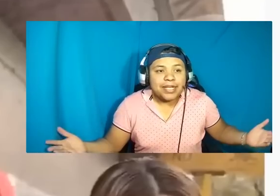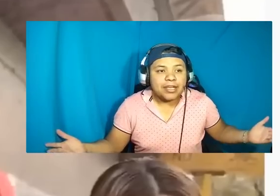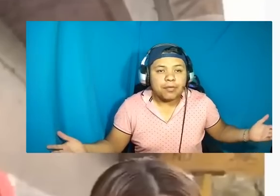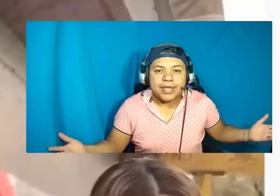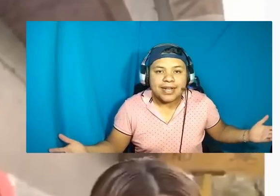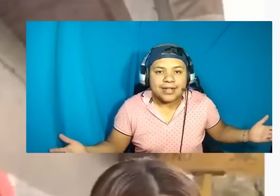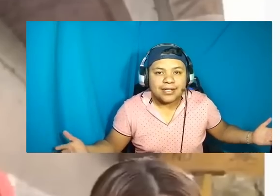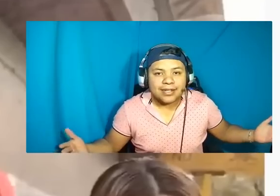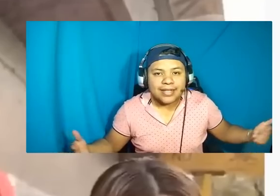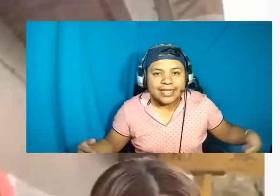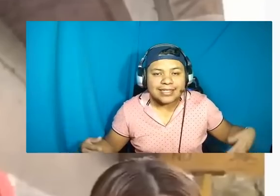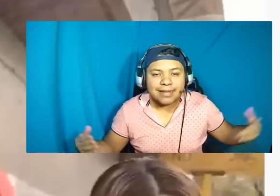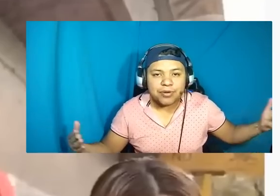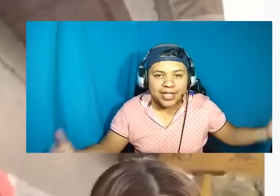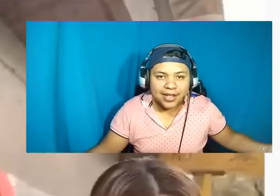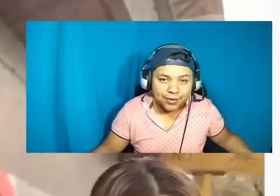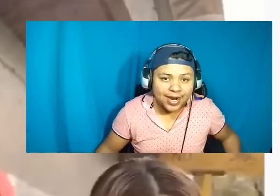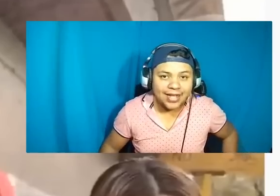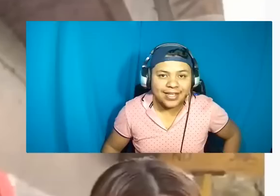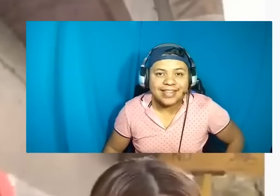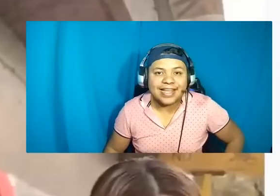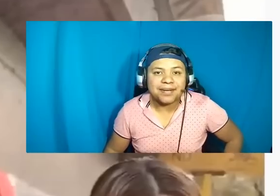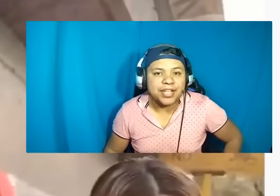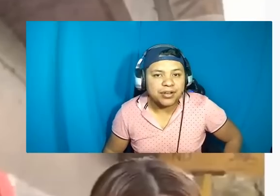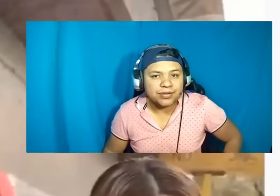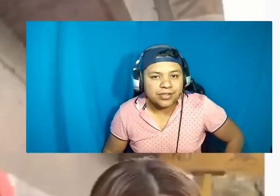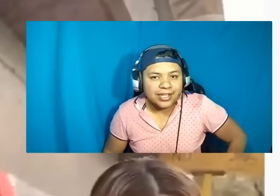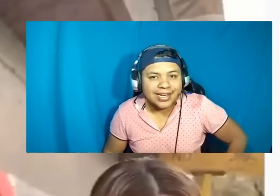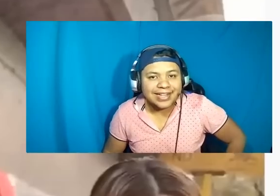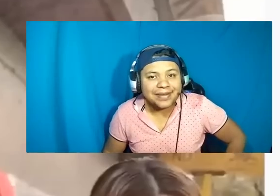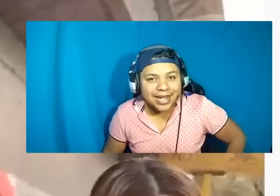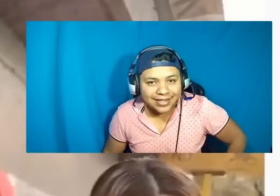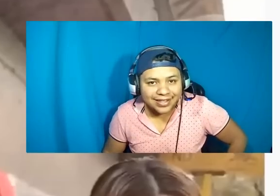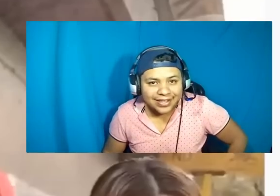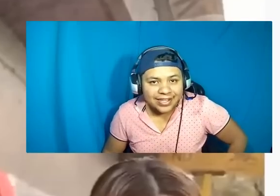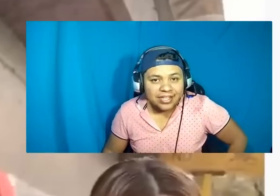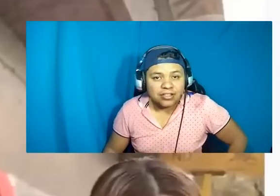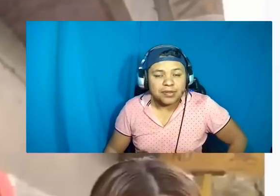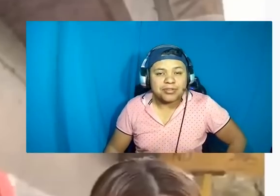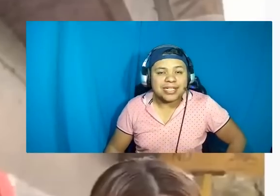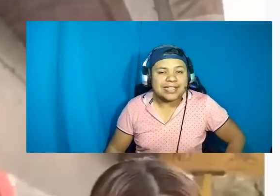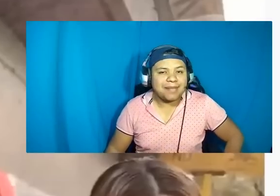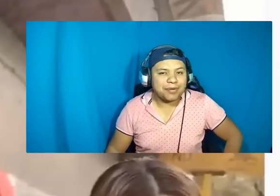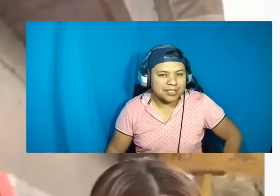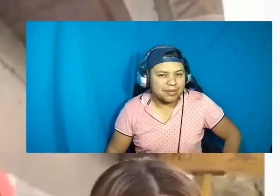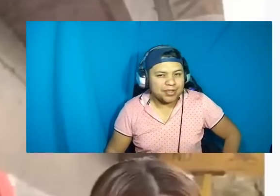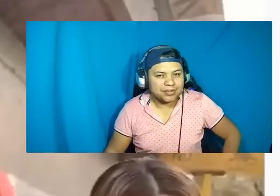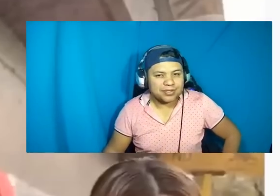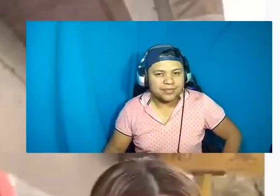díganme qué opinan de que está moderadora intervino en el debate nos vemos hasta la próxima amigos